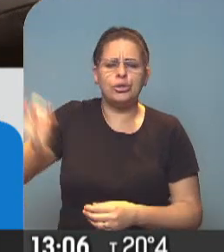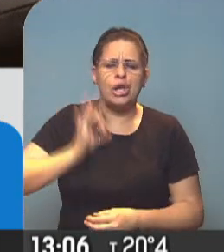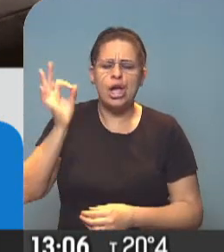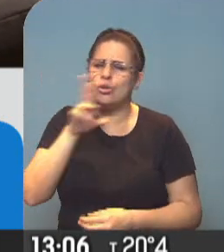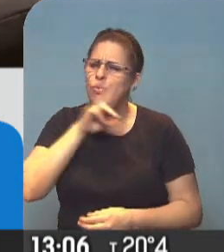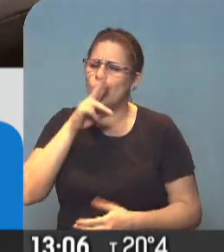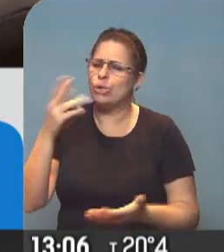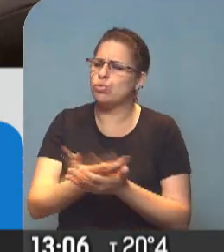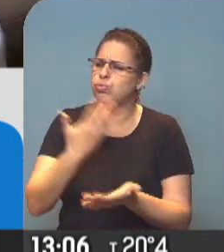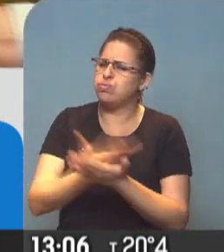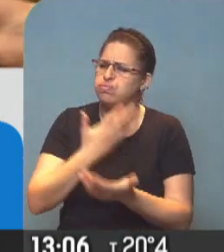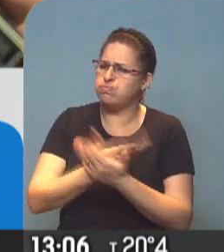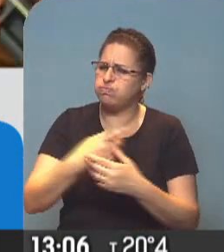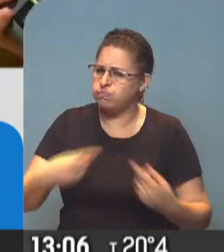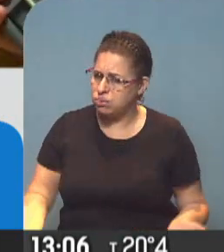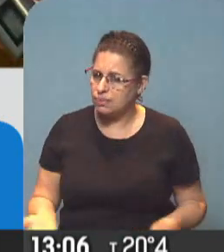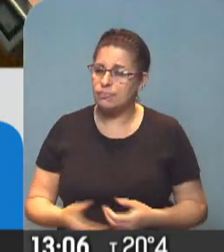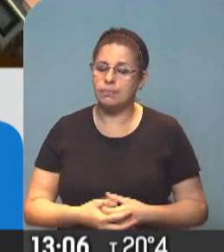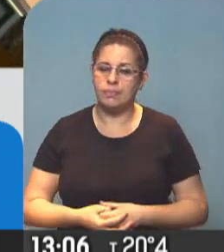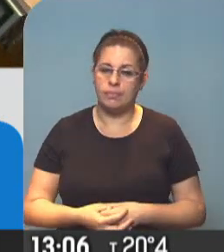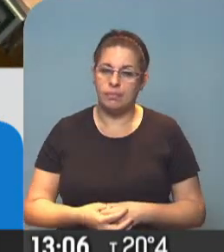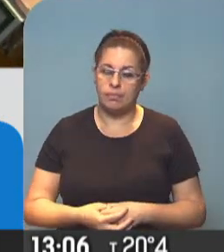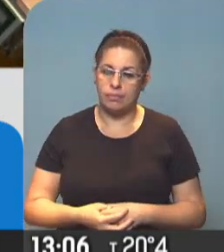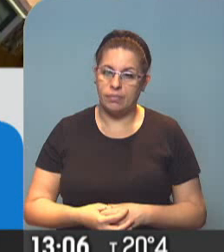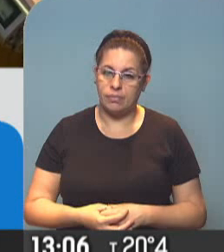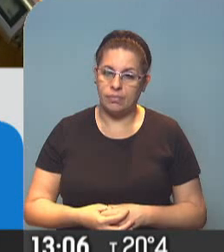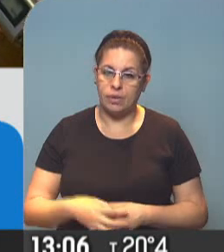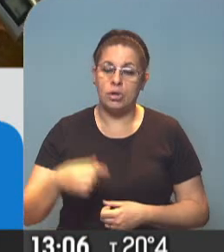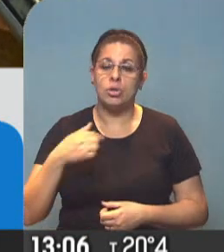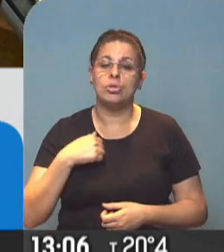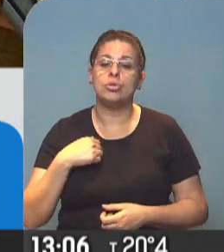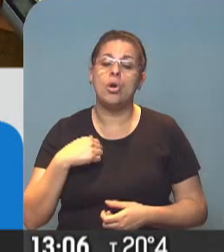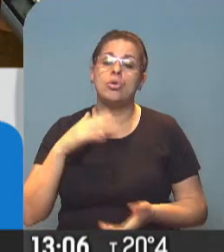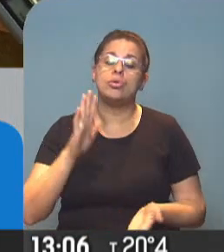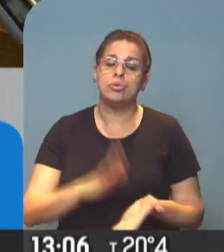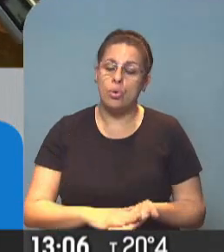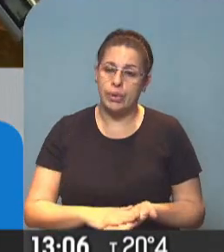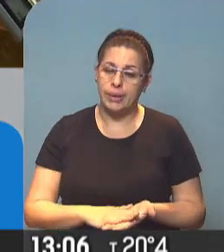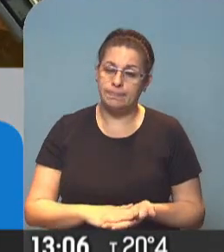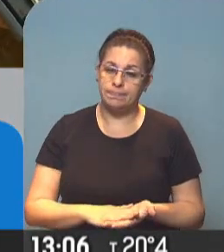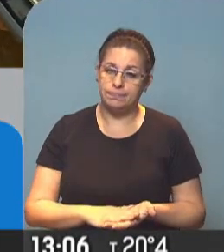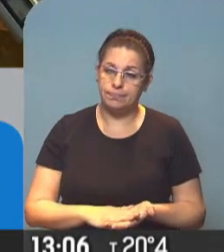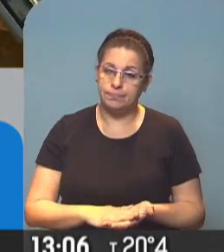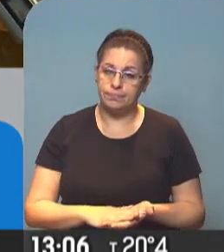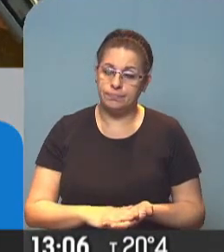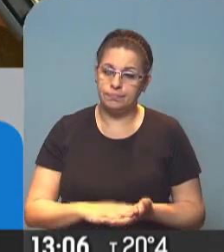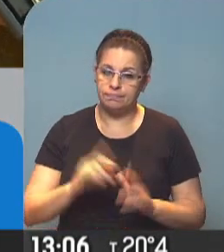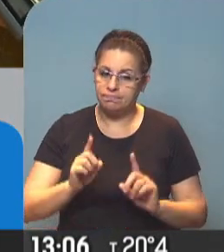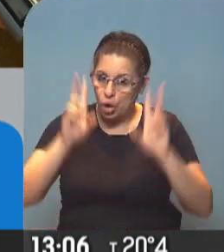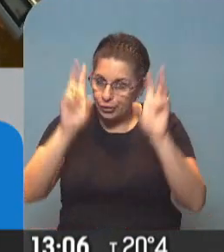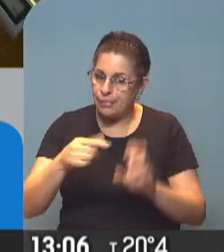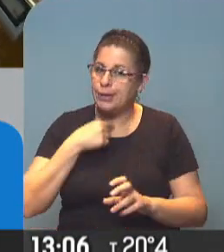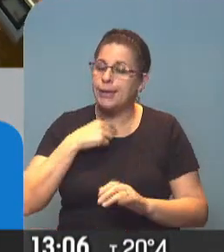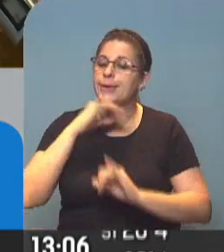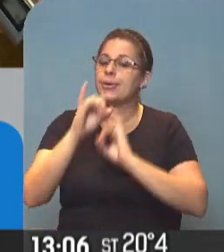todo tipo de injurias bueno yo con respecto a a a eso quiero aclarar que si bien